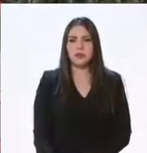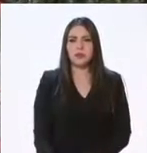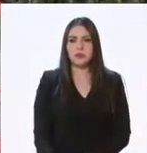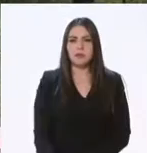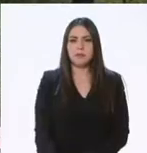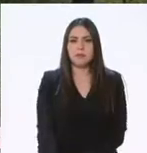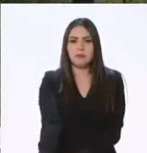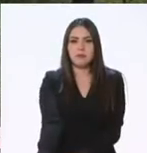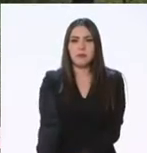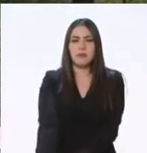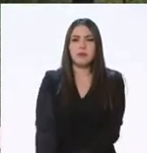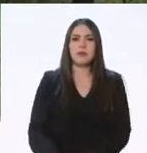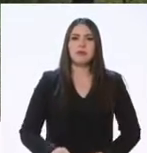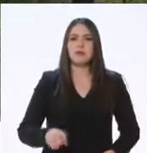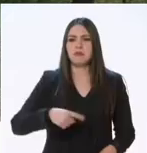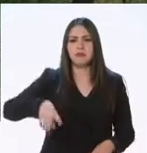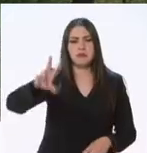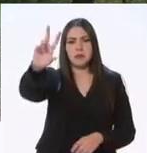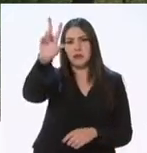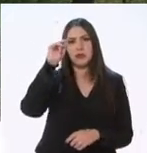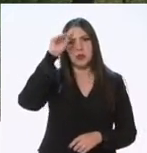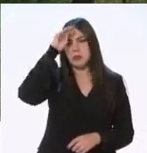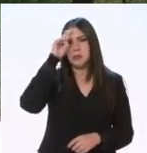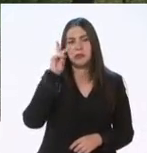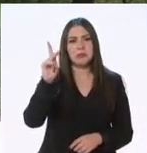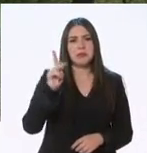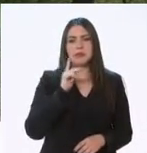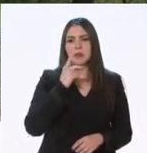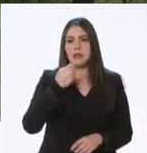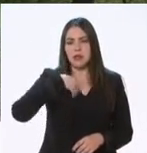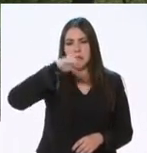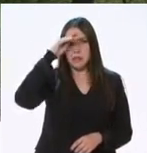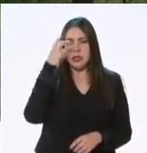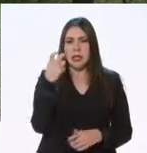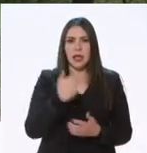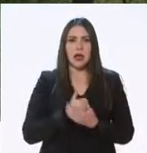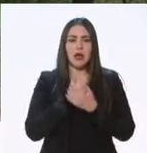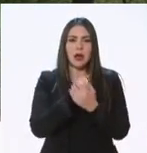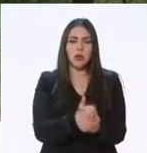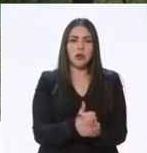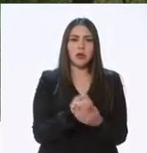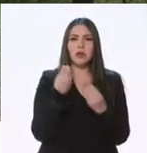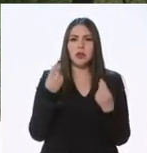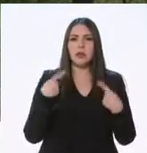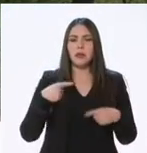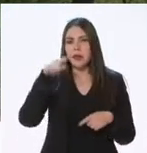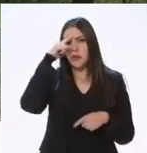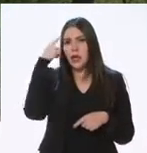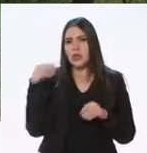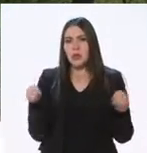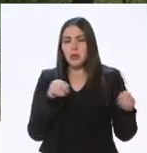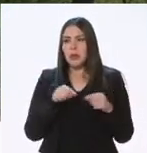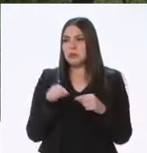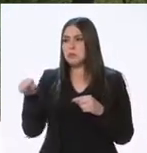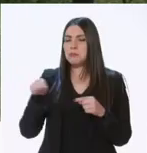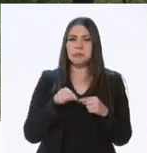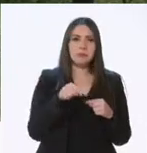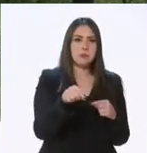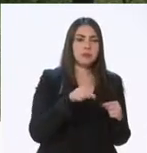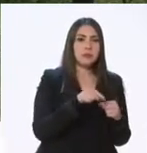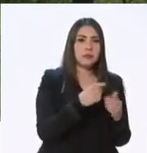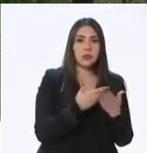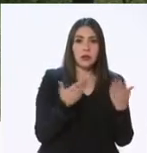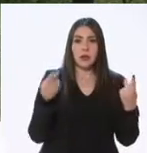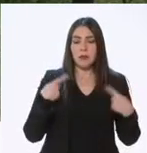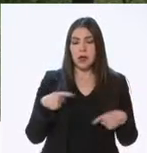estos puntos de vista, creemos que estos servicios apoyan bastante a la movilidad de miles de personas y pues el que un grupo de personas